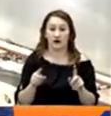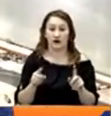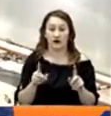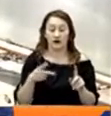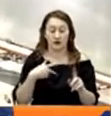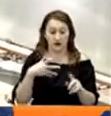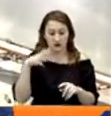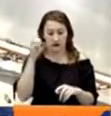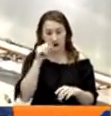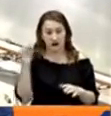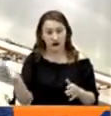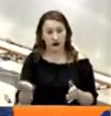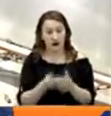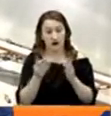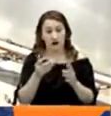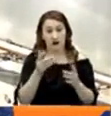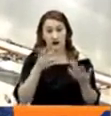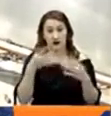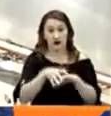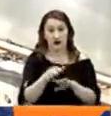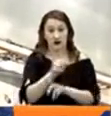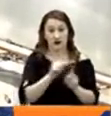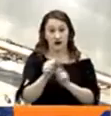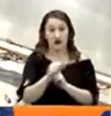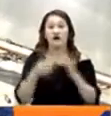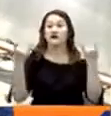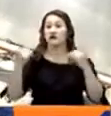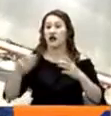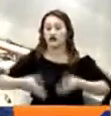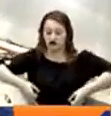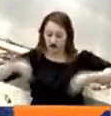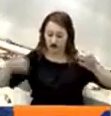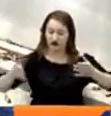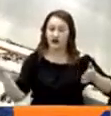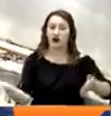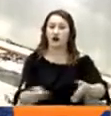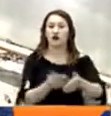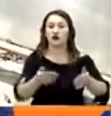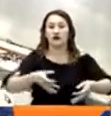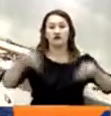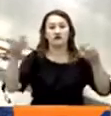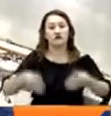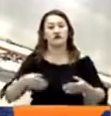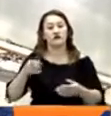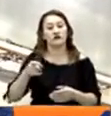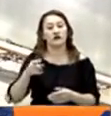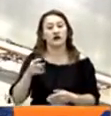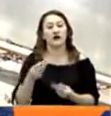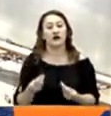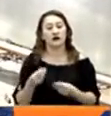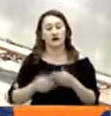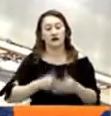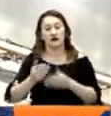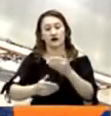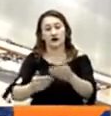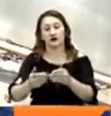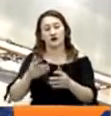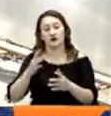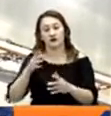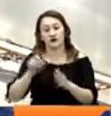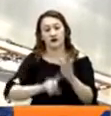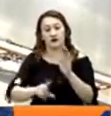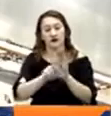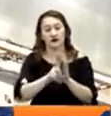cuenta de las denuncias por redes sociales, instaló ya la denuncia oficial con las autoridades para proceder entonces con el proceso